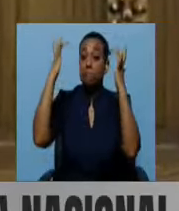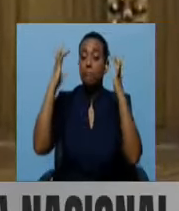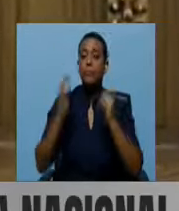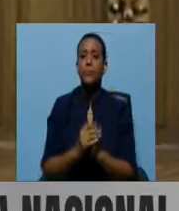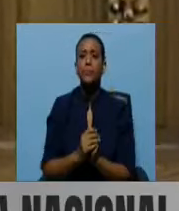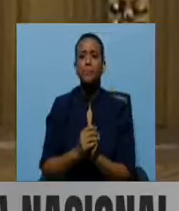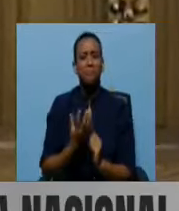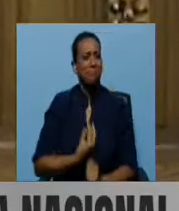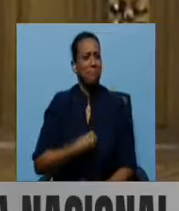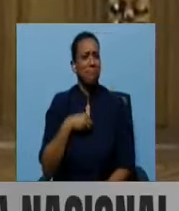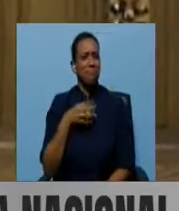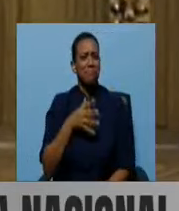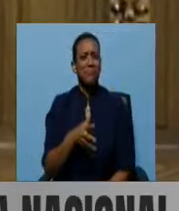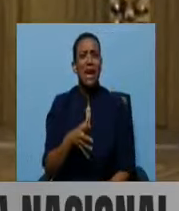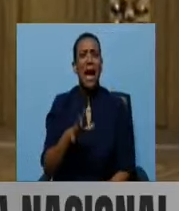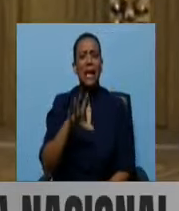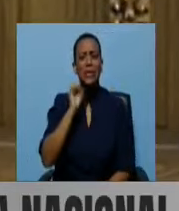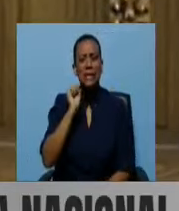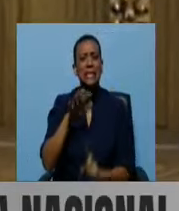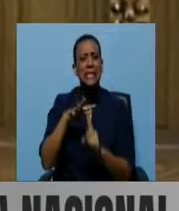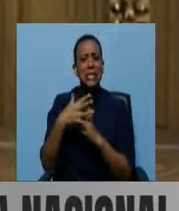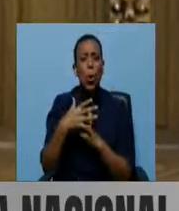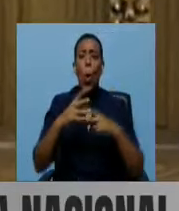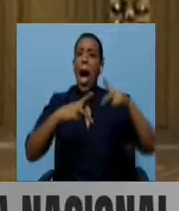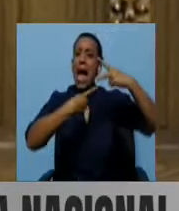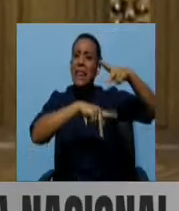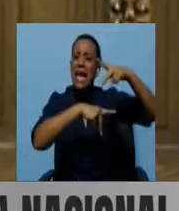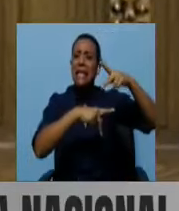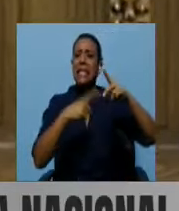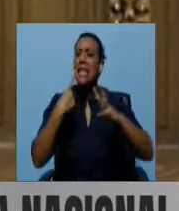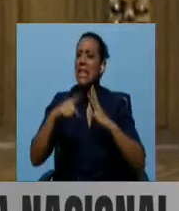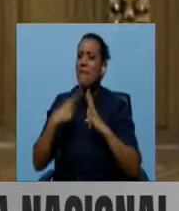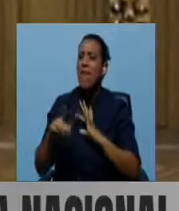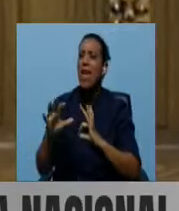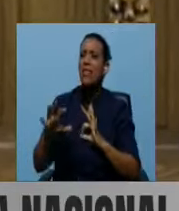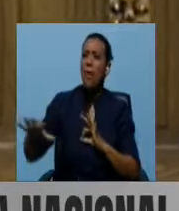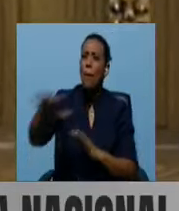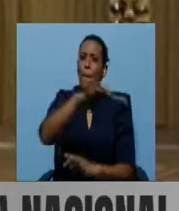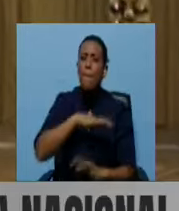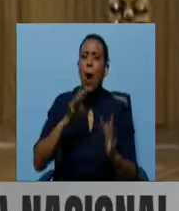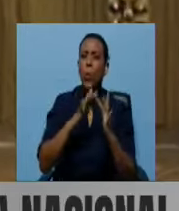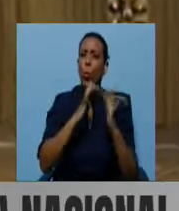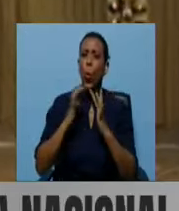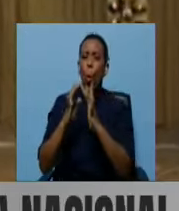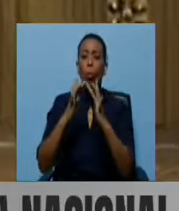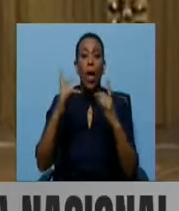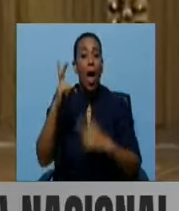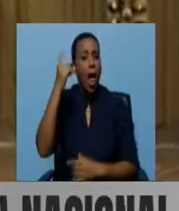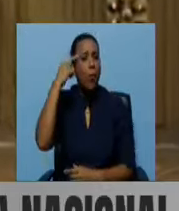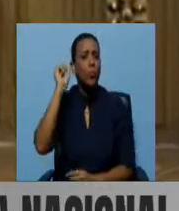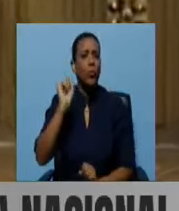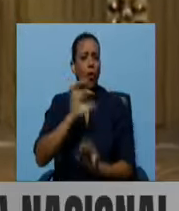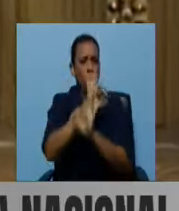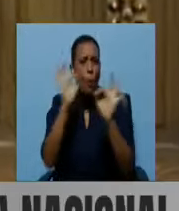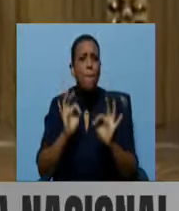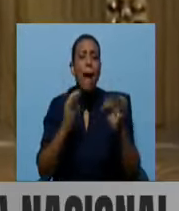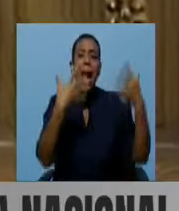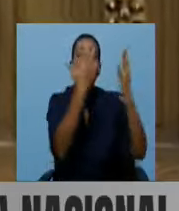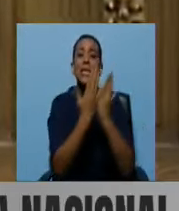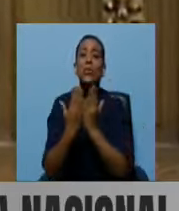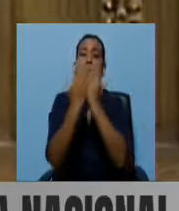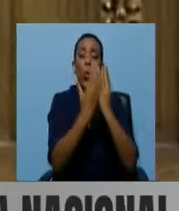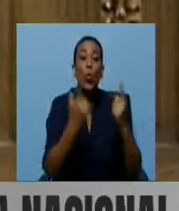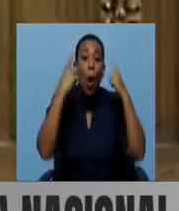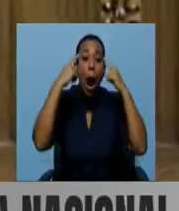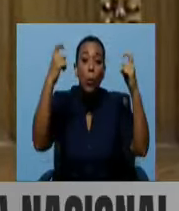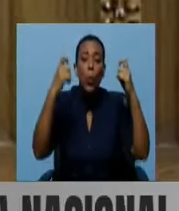Es raro igual entender TikTok y redes sociales desde un punto de vista académico. Incluso este personaje que